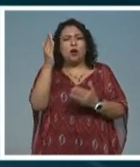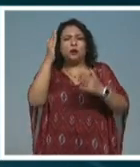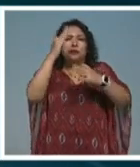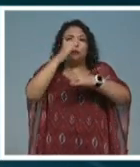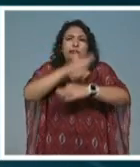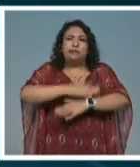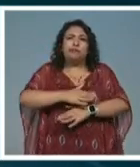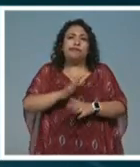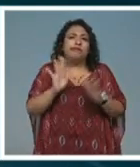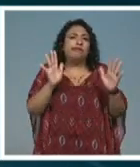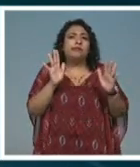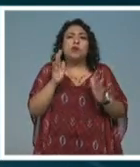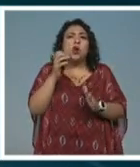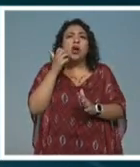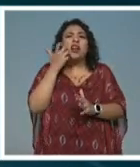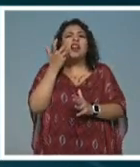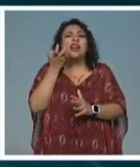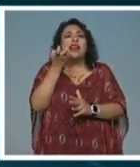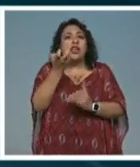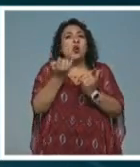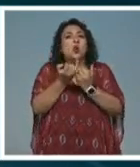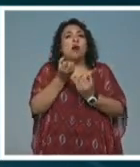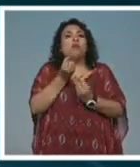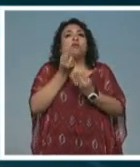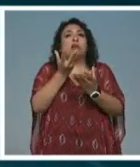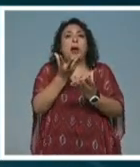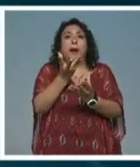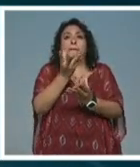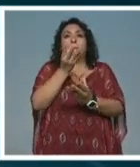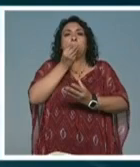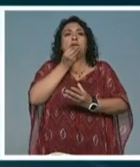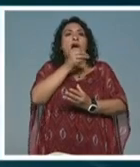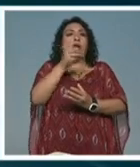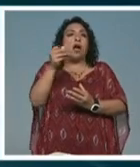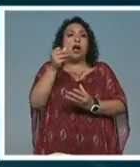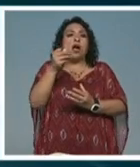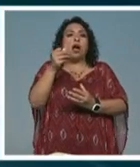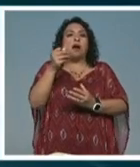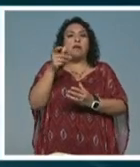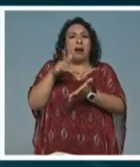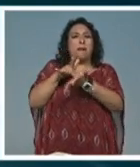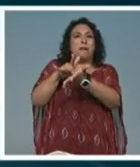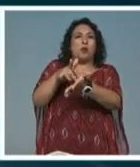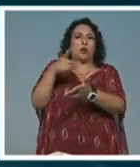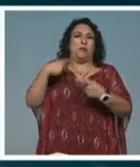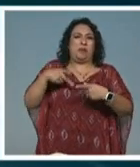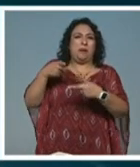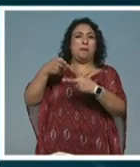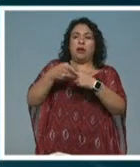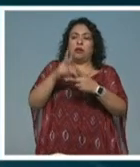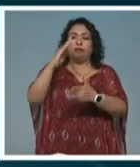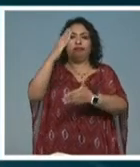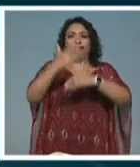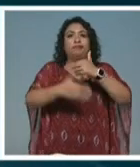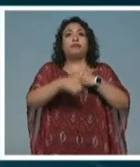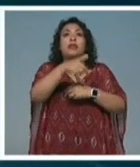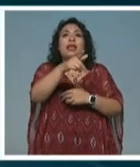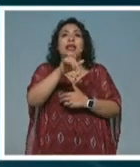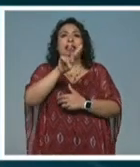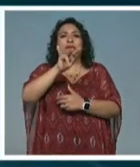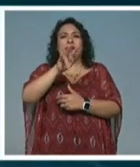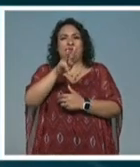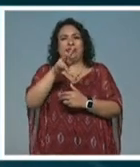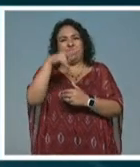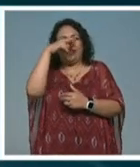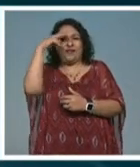sin quererlo, contribuimos a ese silenciamiento del feminicida, y creo que eso se acabó. En El Invencible Verano de